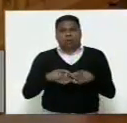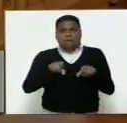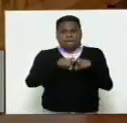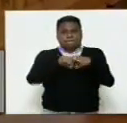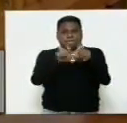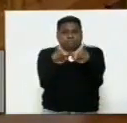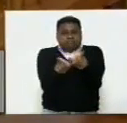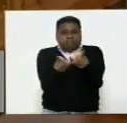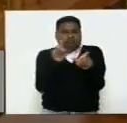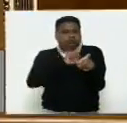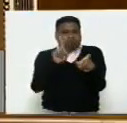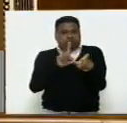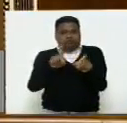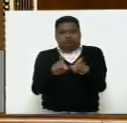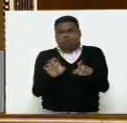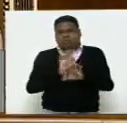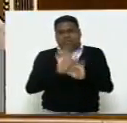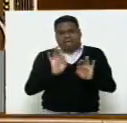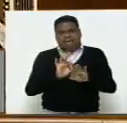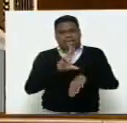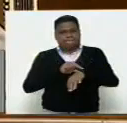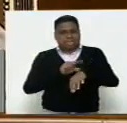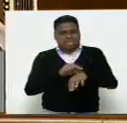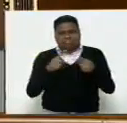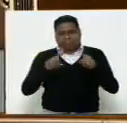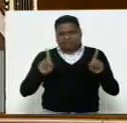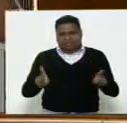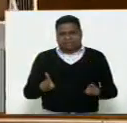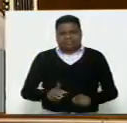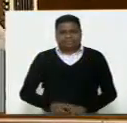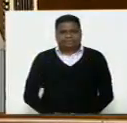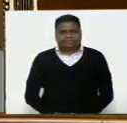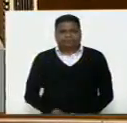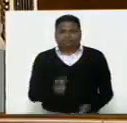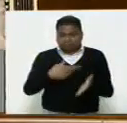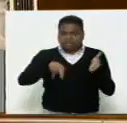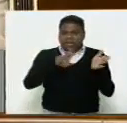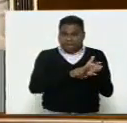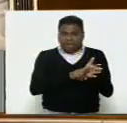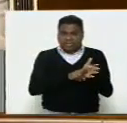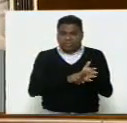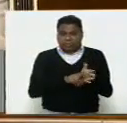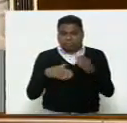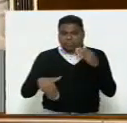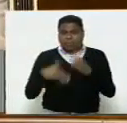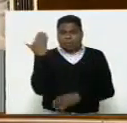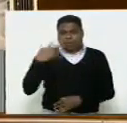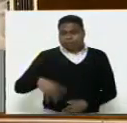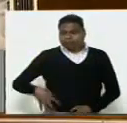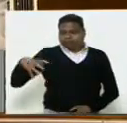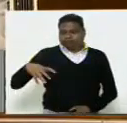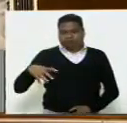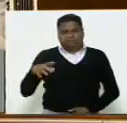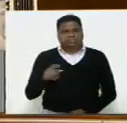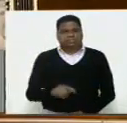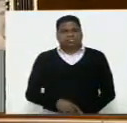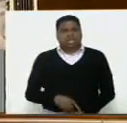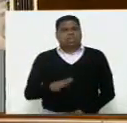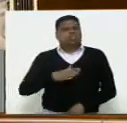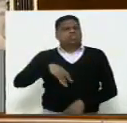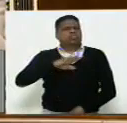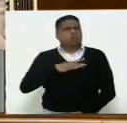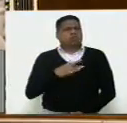cuales han sido víctimas las mujeres en nuestro país y, repito, en el modelo capitalista en el mundo también, donde se